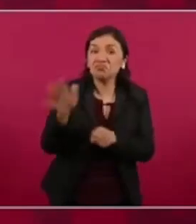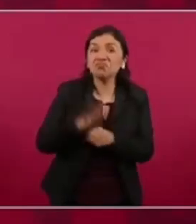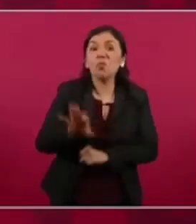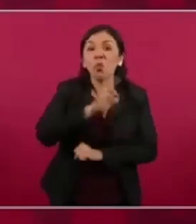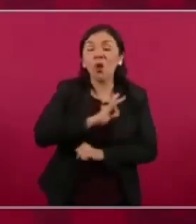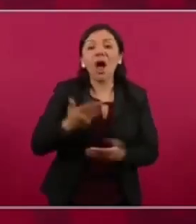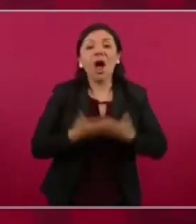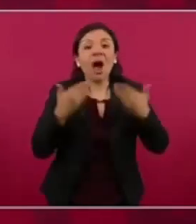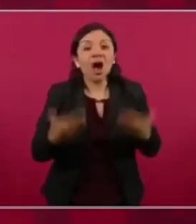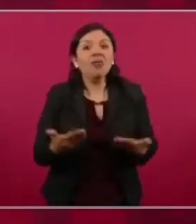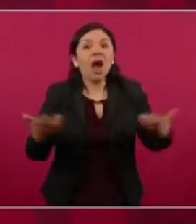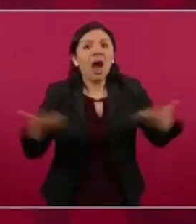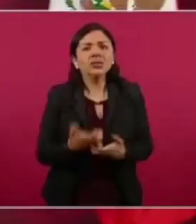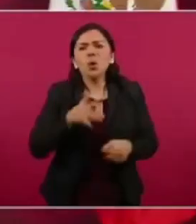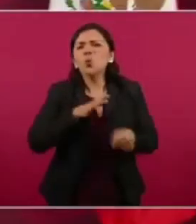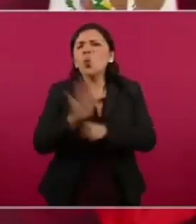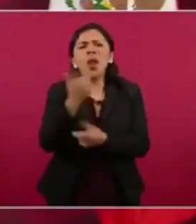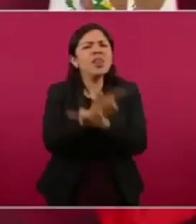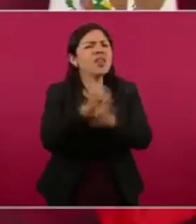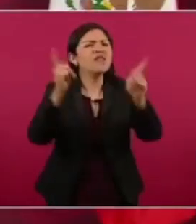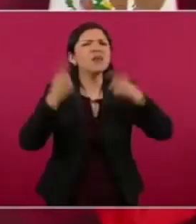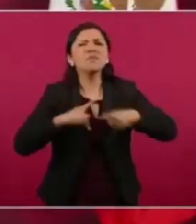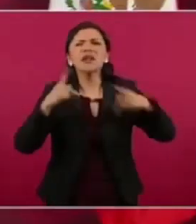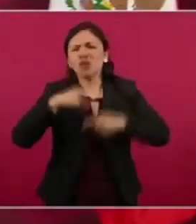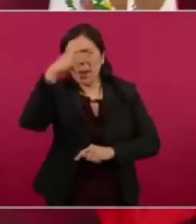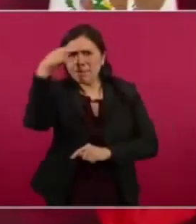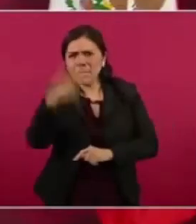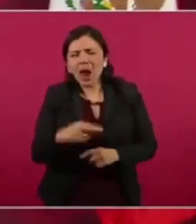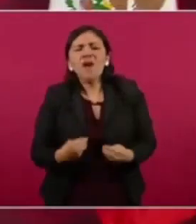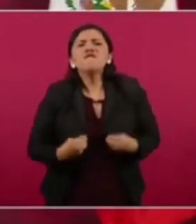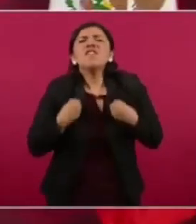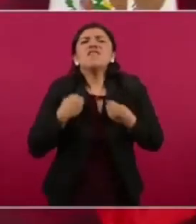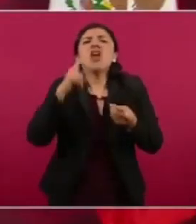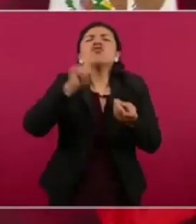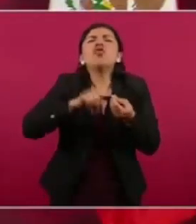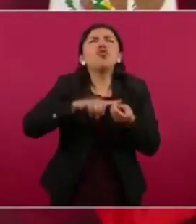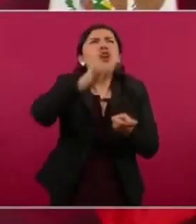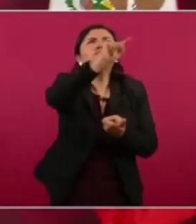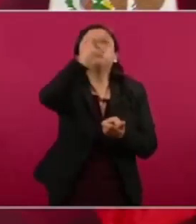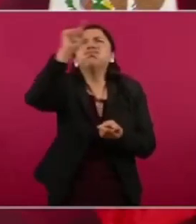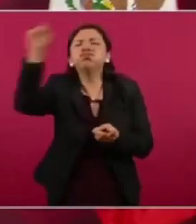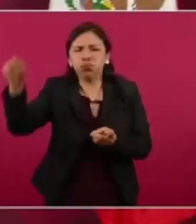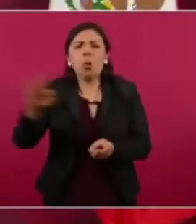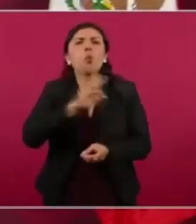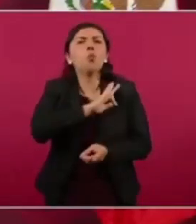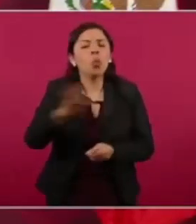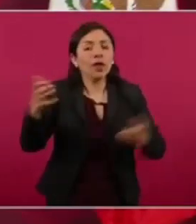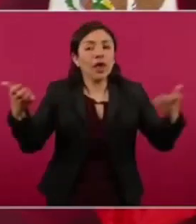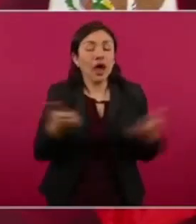que cualquier mexicano, esté donde esté, pueda votar.